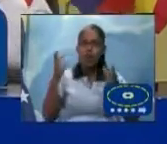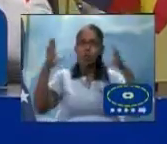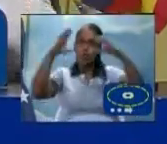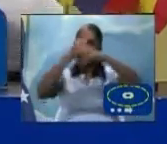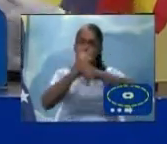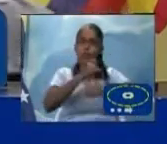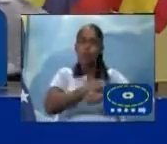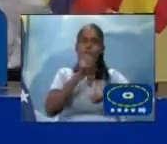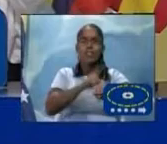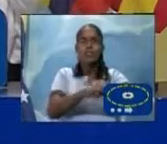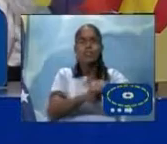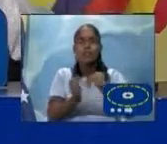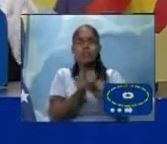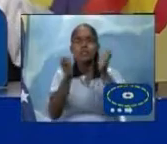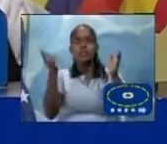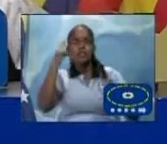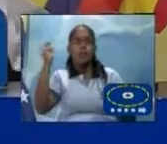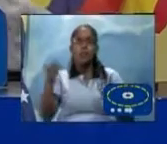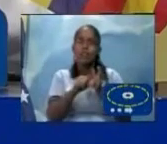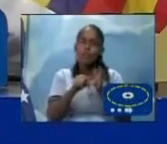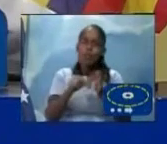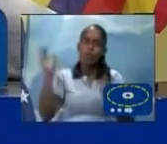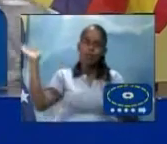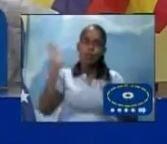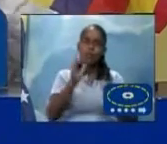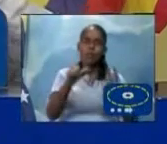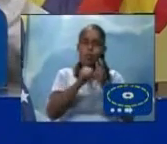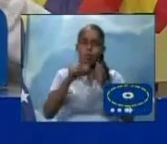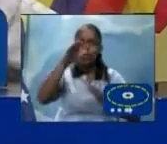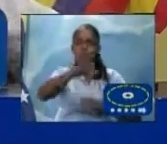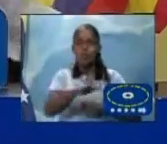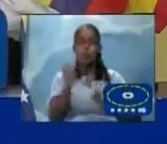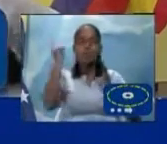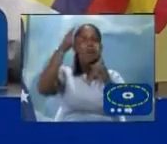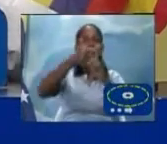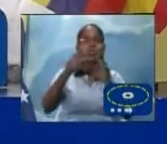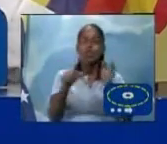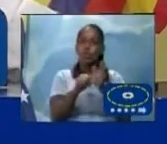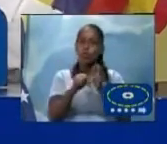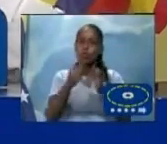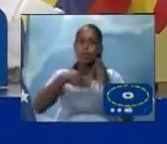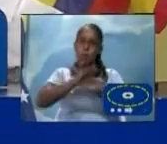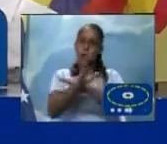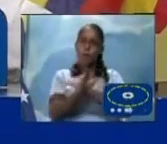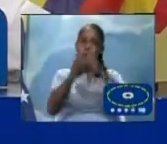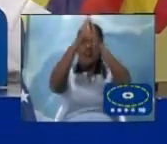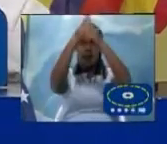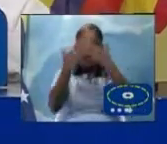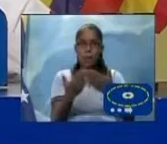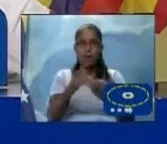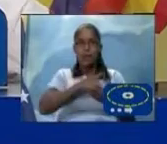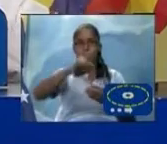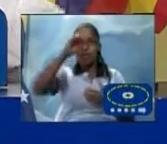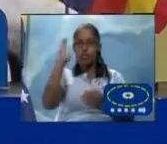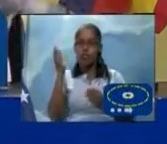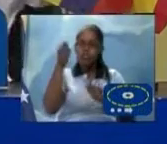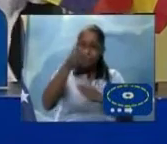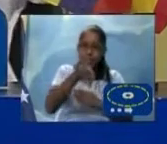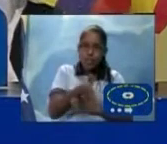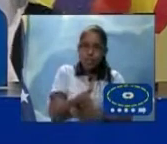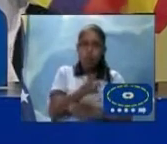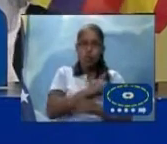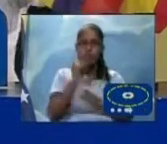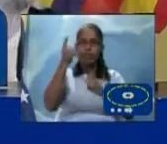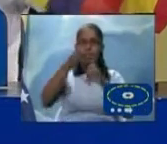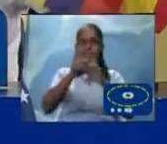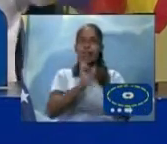del tiempo sin saber de dónde venimos, dónde estamos y hacia dónde vamos. La palabra de Dios incluye